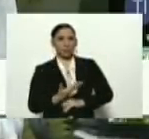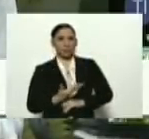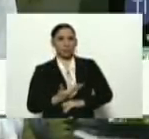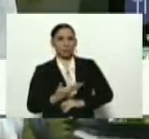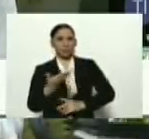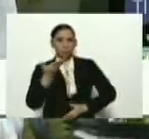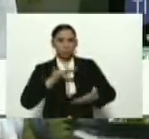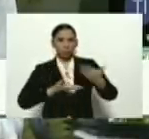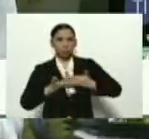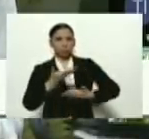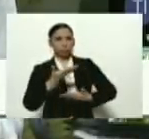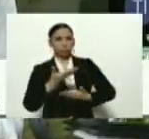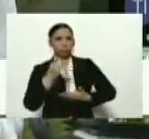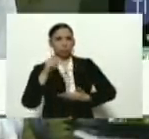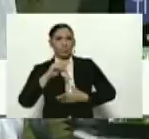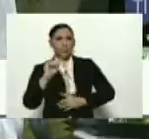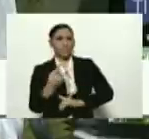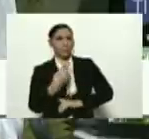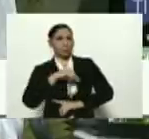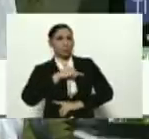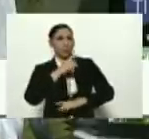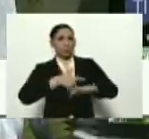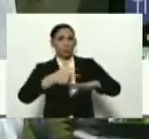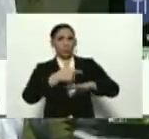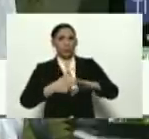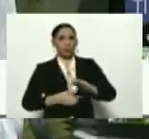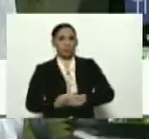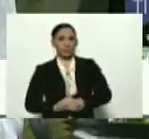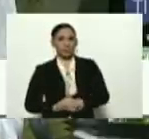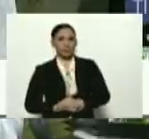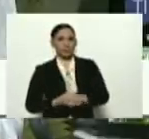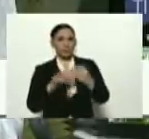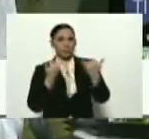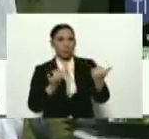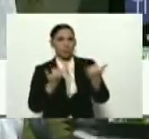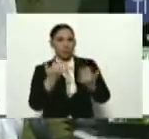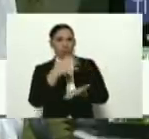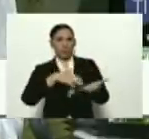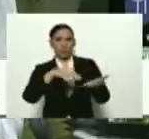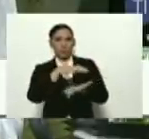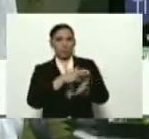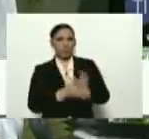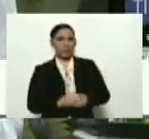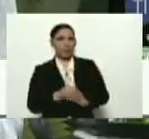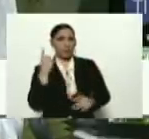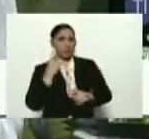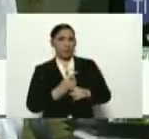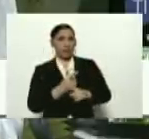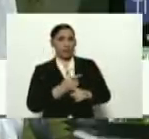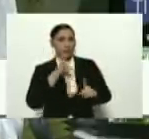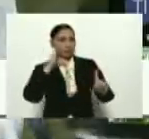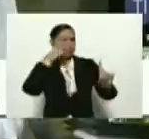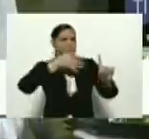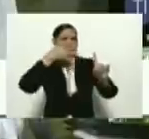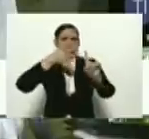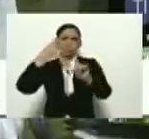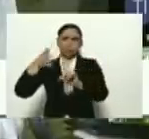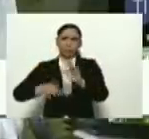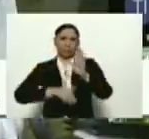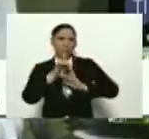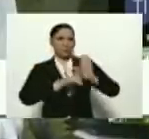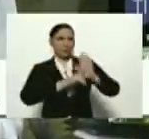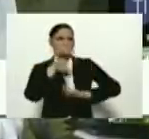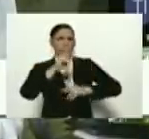solidaridad. La prioridad de nuestros gobiernos en la actual coyuntura debe dirigirse al fomento y desarrollo de la producción